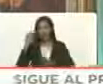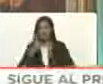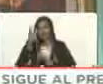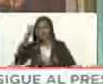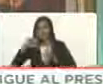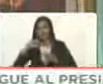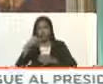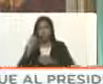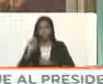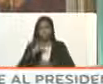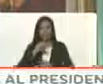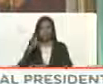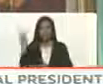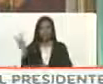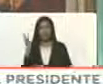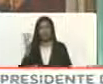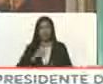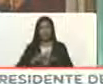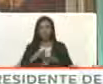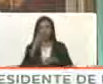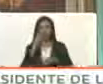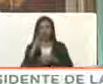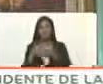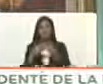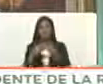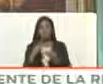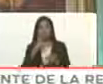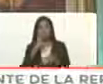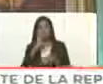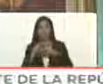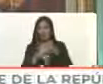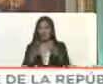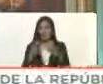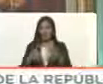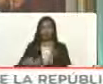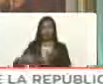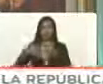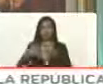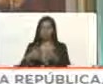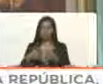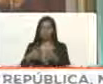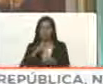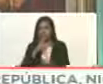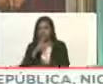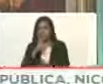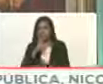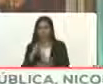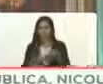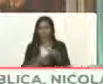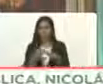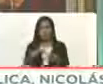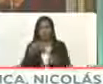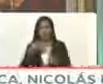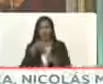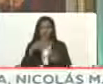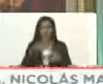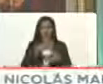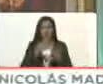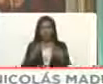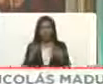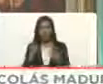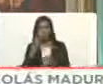necesita el país. Porque hay que ver lo criminal que ha sido el imperio estadounidense, que nos persigue las